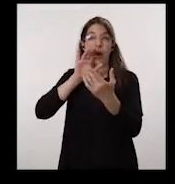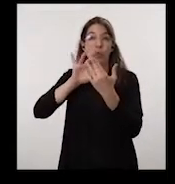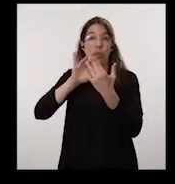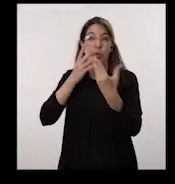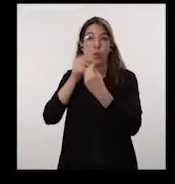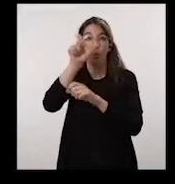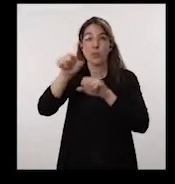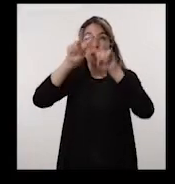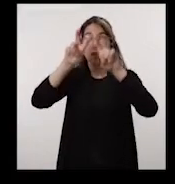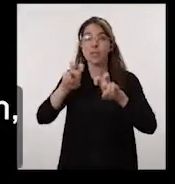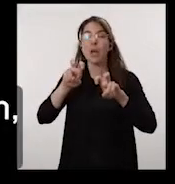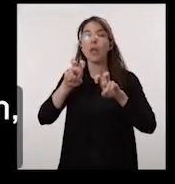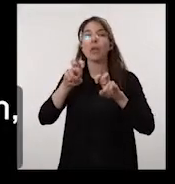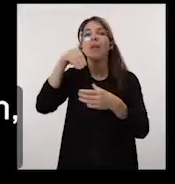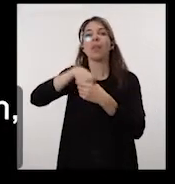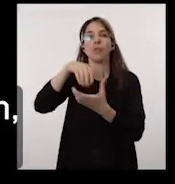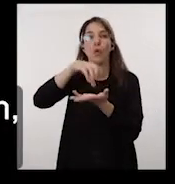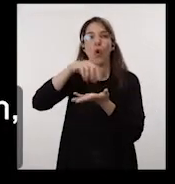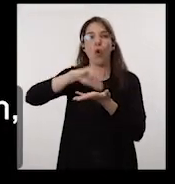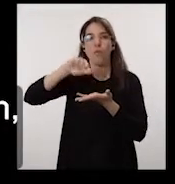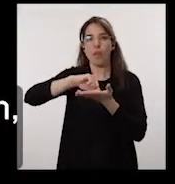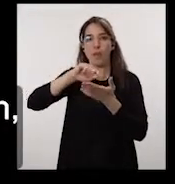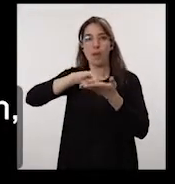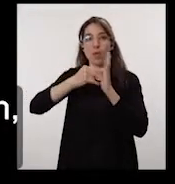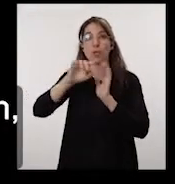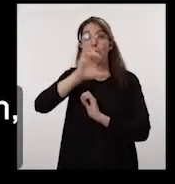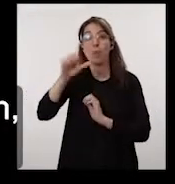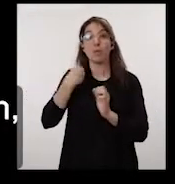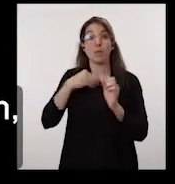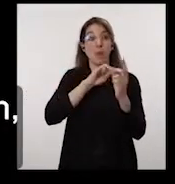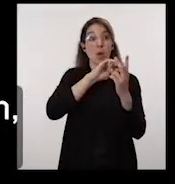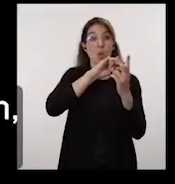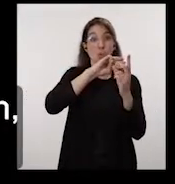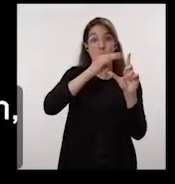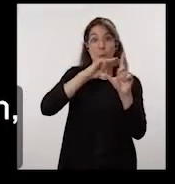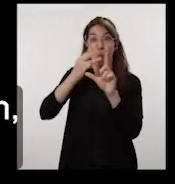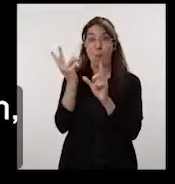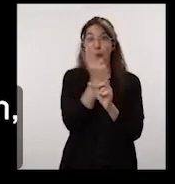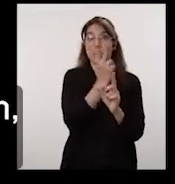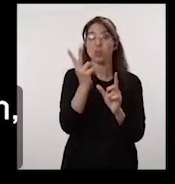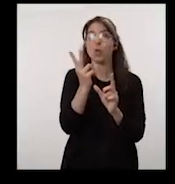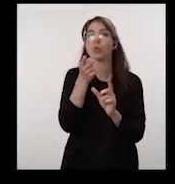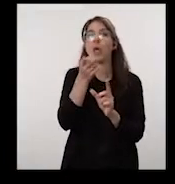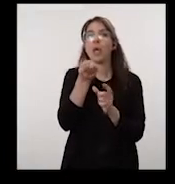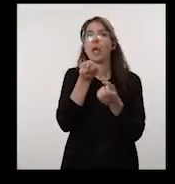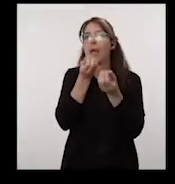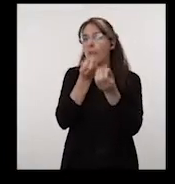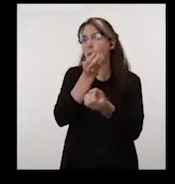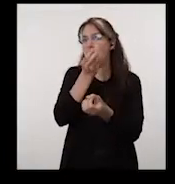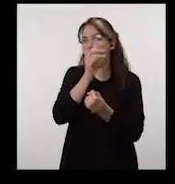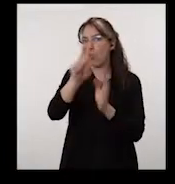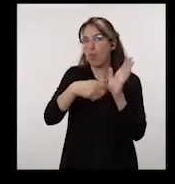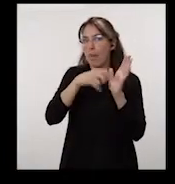europeos en estas páginas web se va a encontrar información no solamente la documentación que internamente generamos